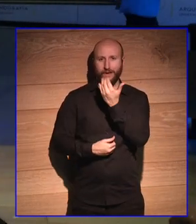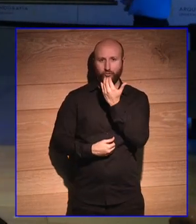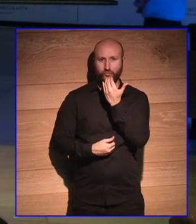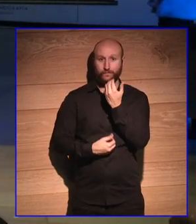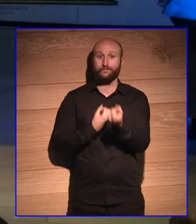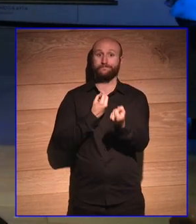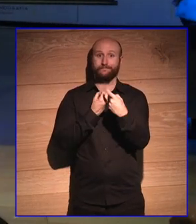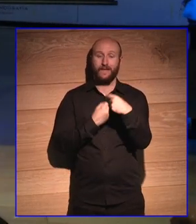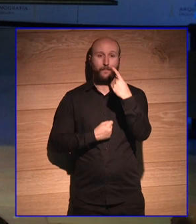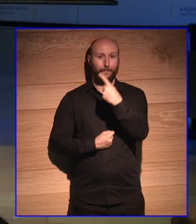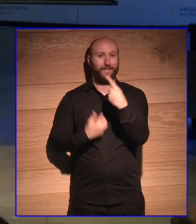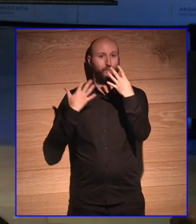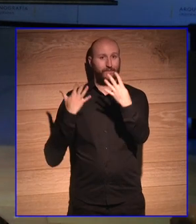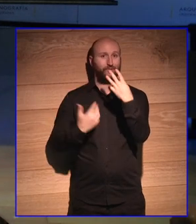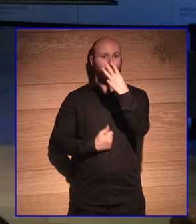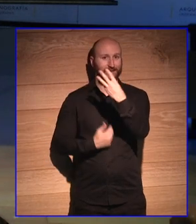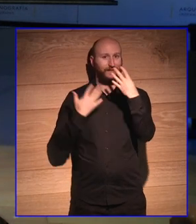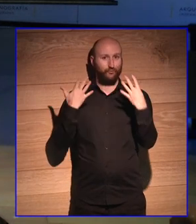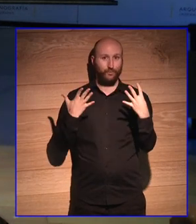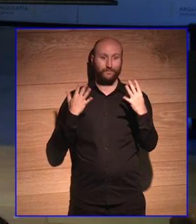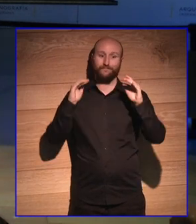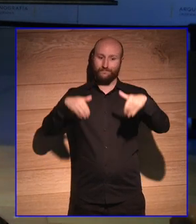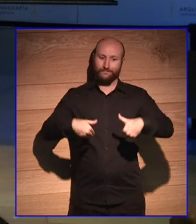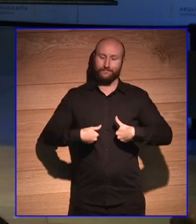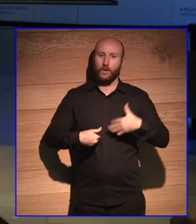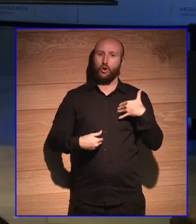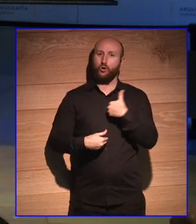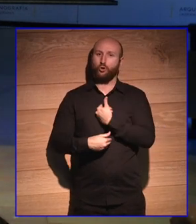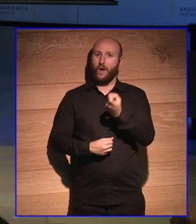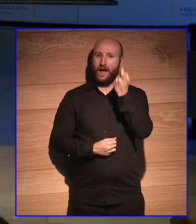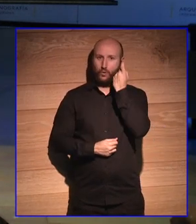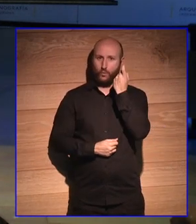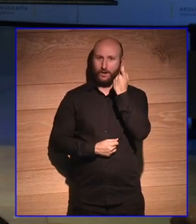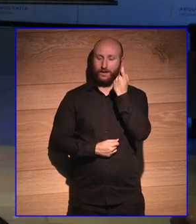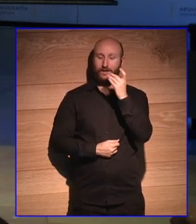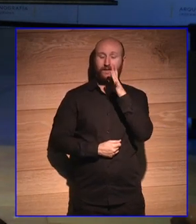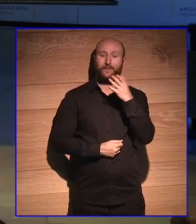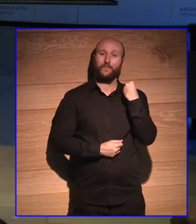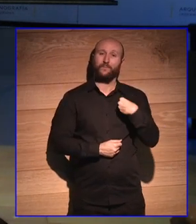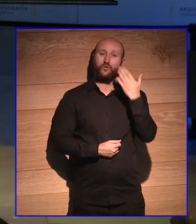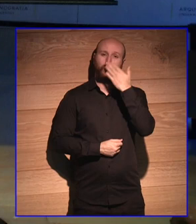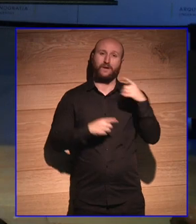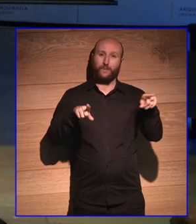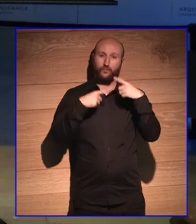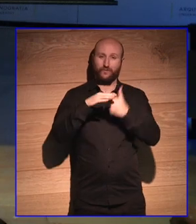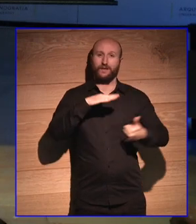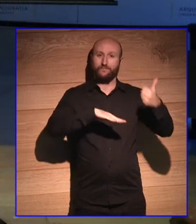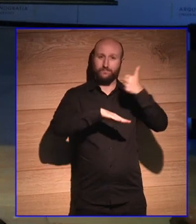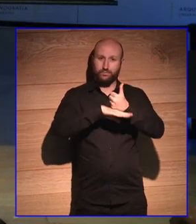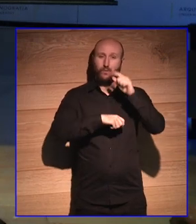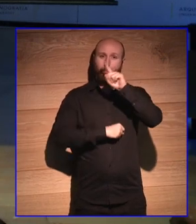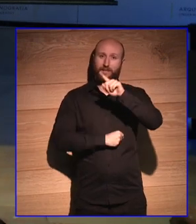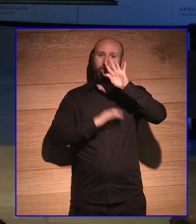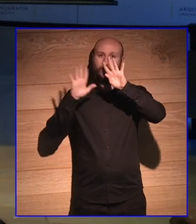en 1939 y regresó en calidad de alumna esta vez al conservatorio madrileño en 1941